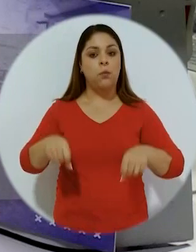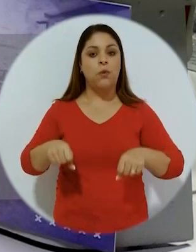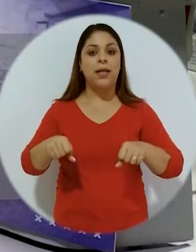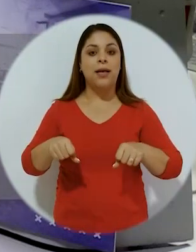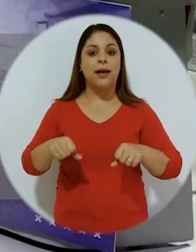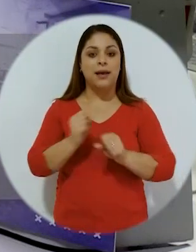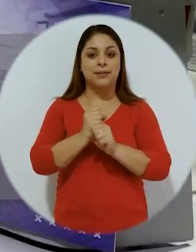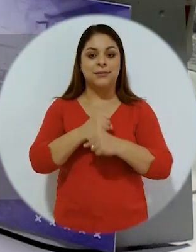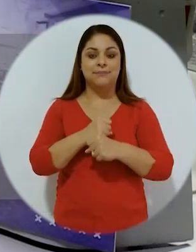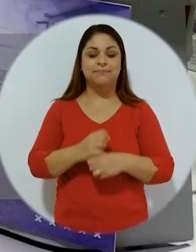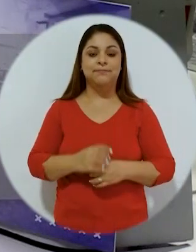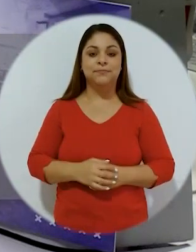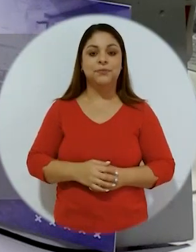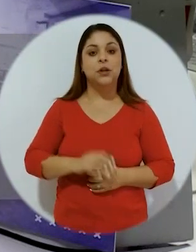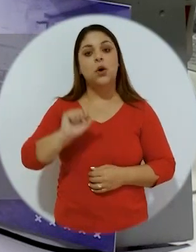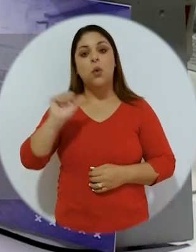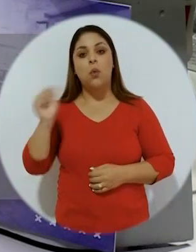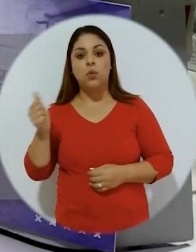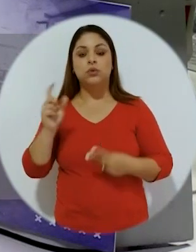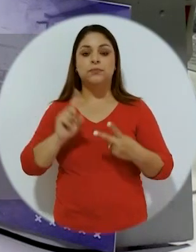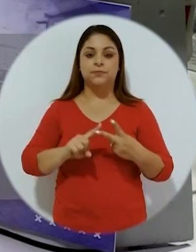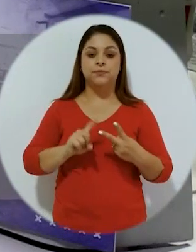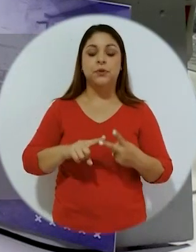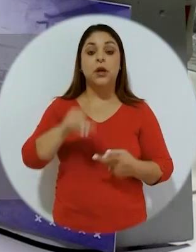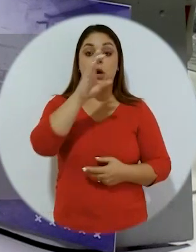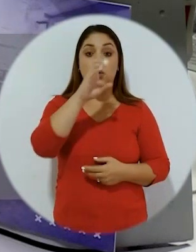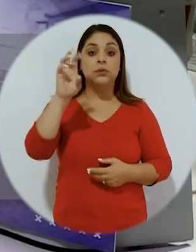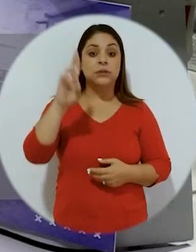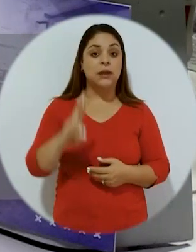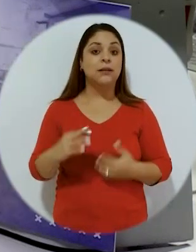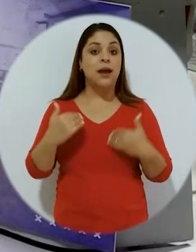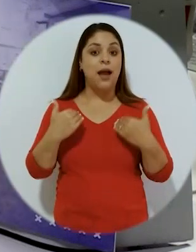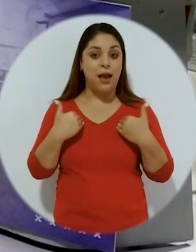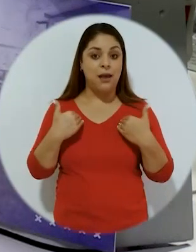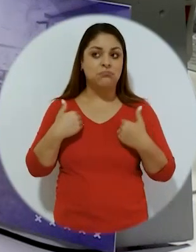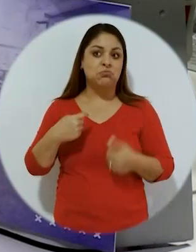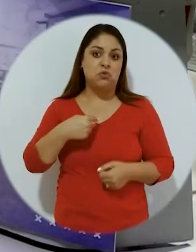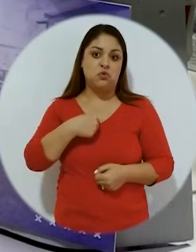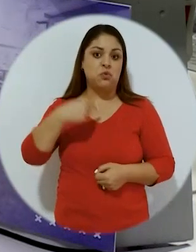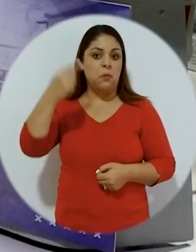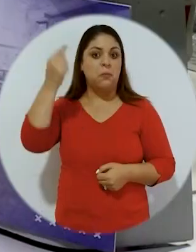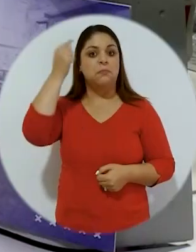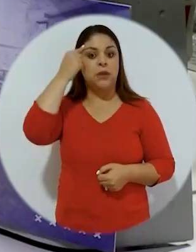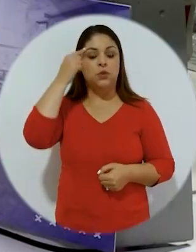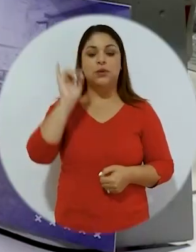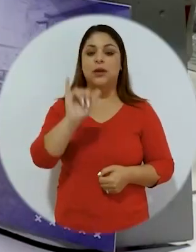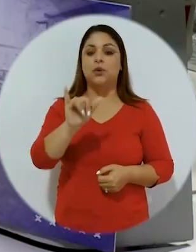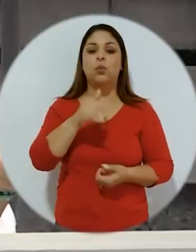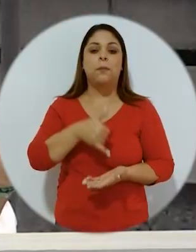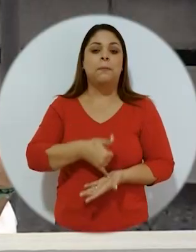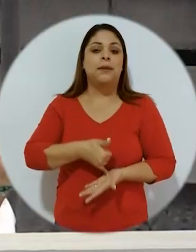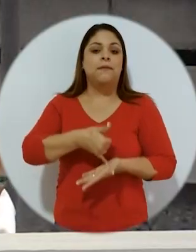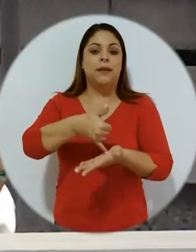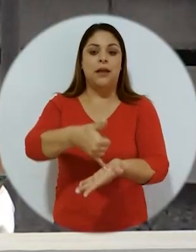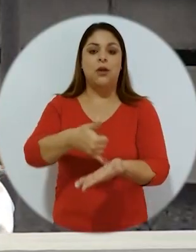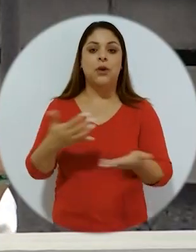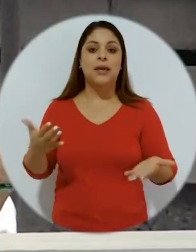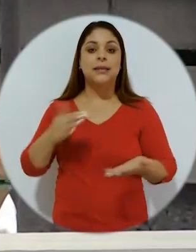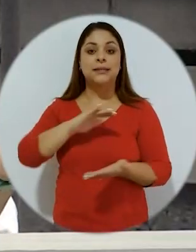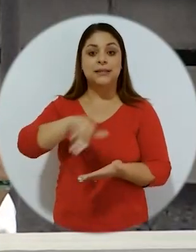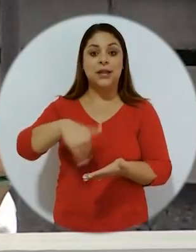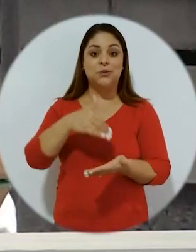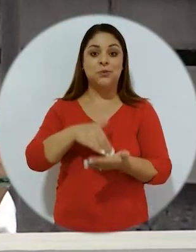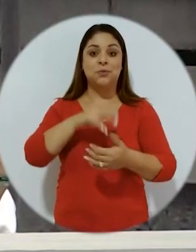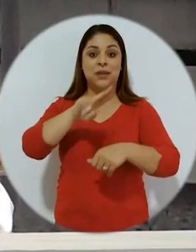etapas más arriba. Otra cosa que creo que Costa Rica cuenta, yo considero que es un privilegio, es el